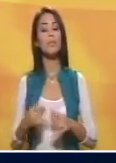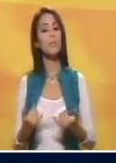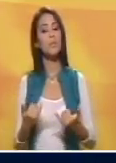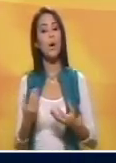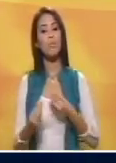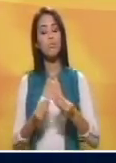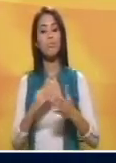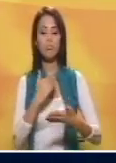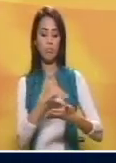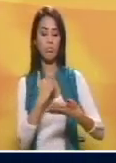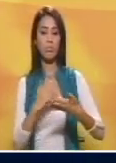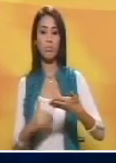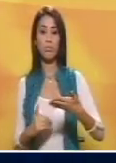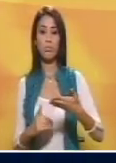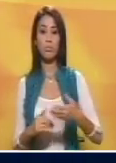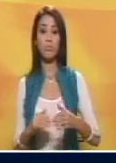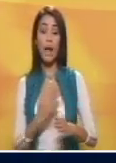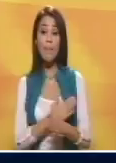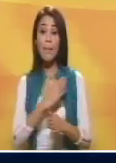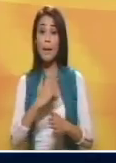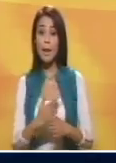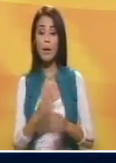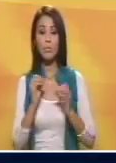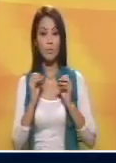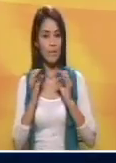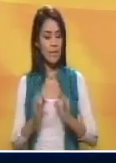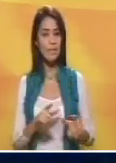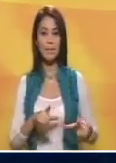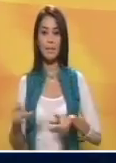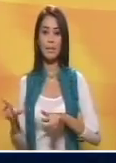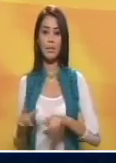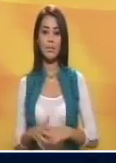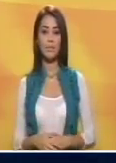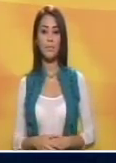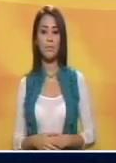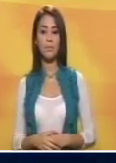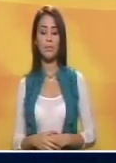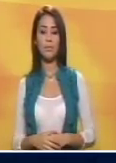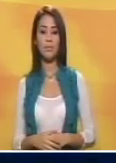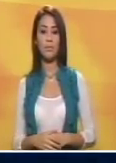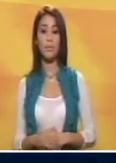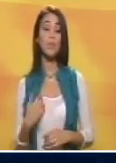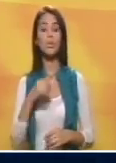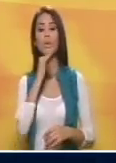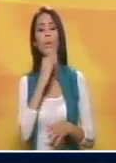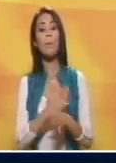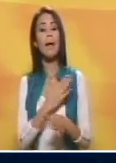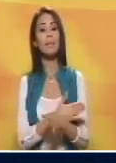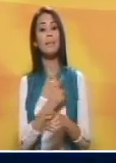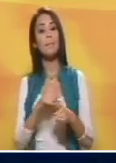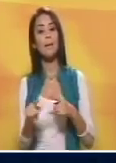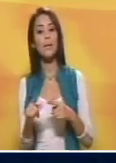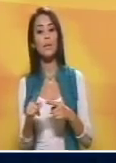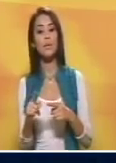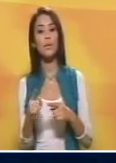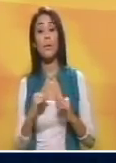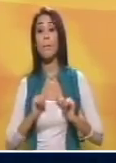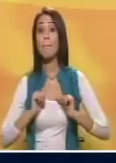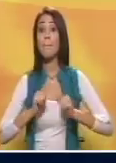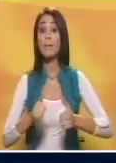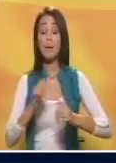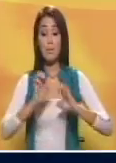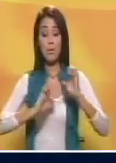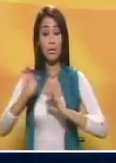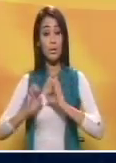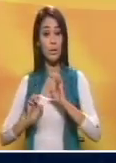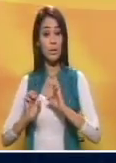eso, un cronograma sumamente adelantado. De hecho, que no lo dije al principio de la declaración, hasta comenzamos ya las